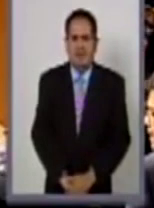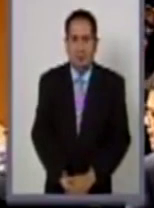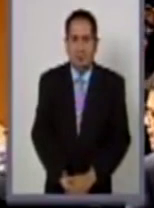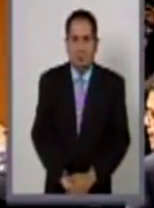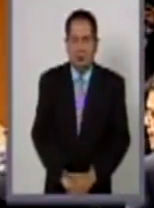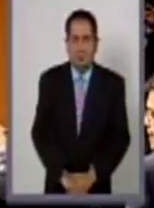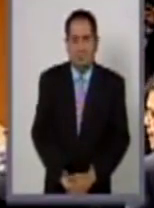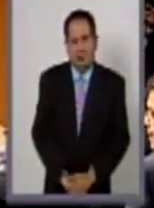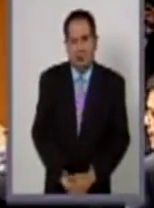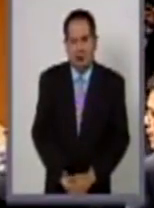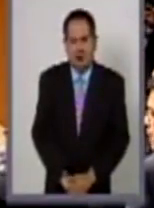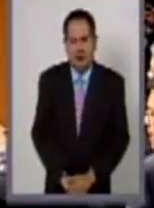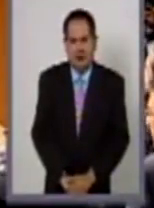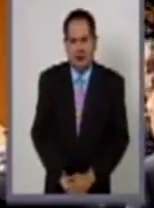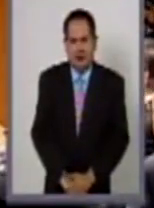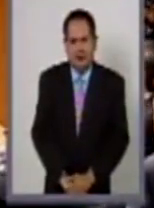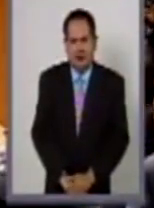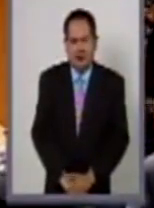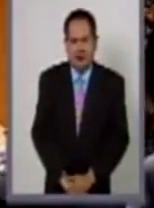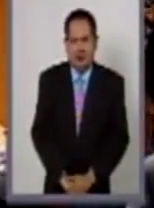Adelante, senador Bartlett.